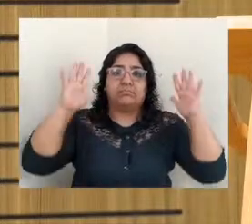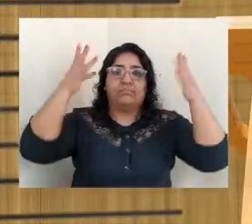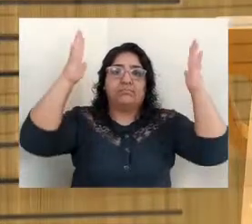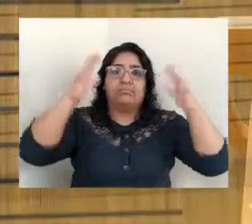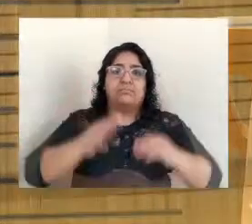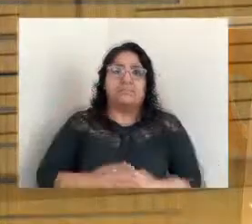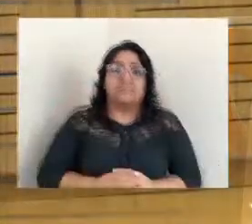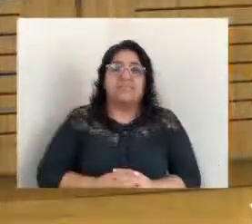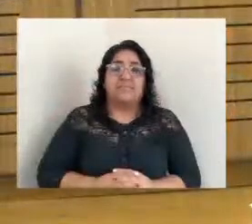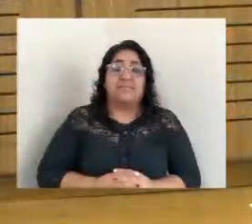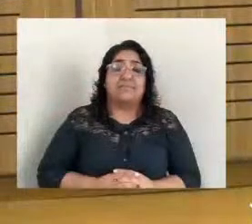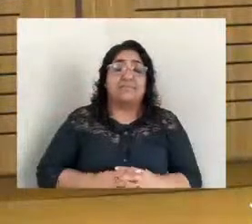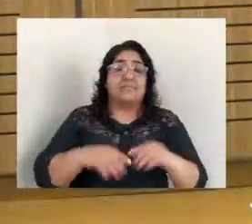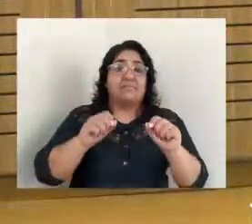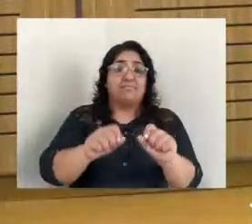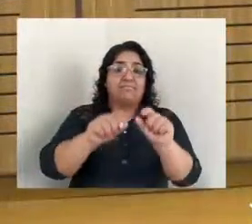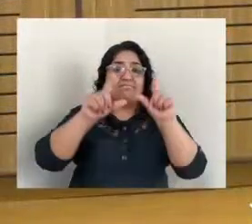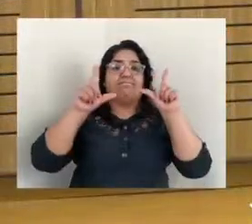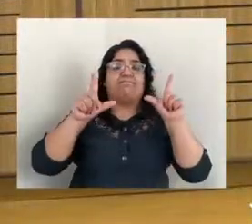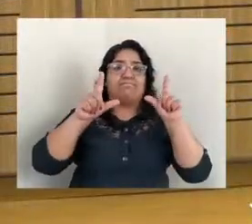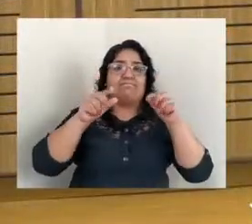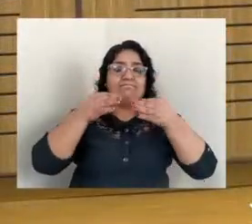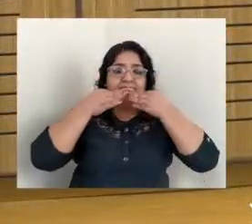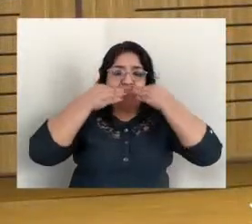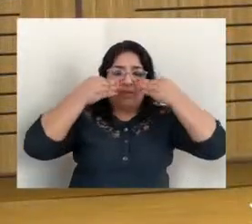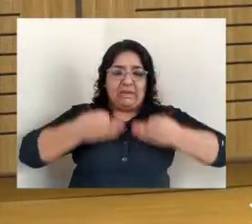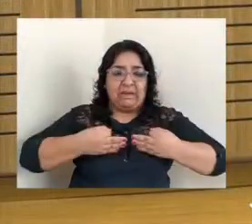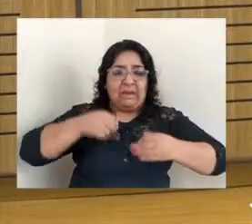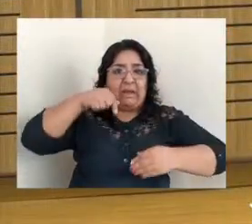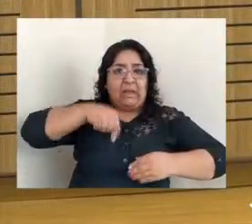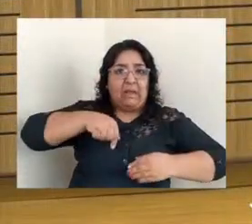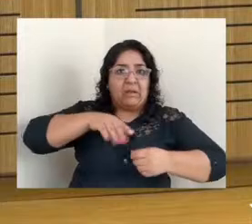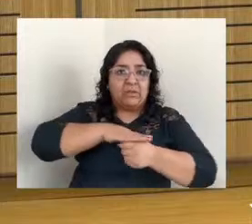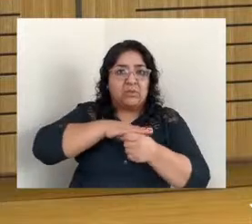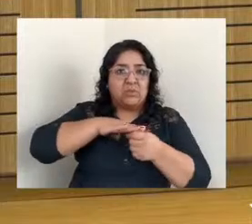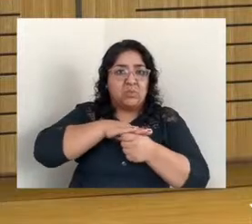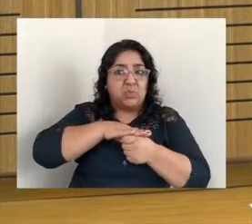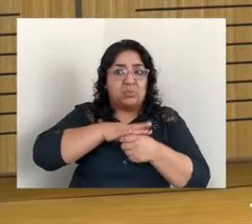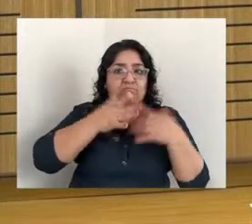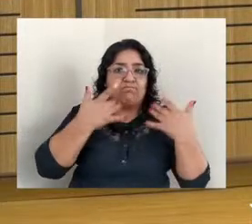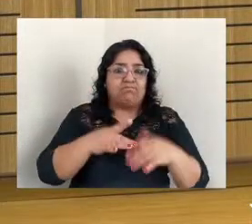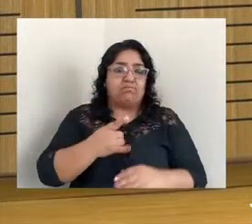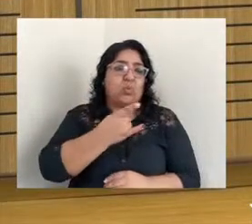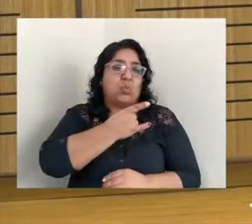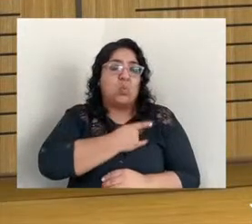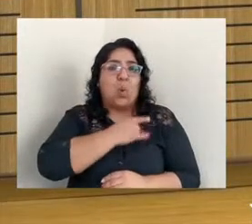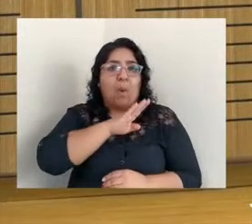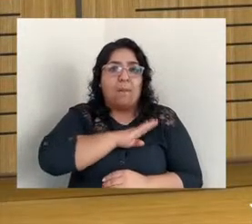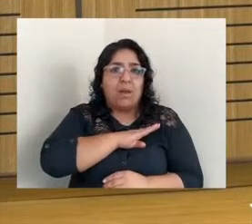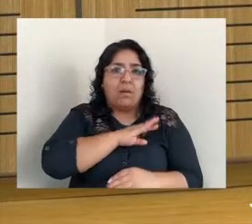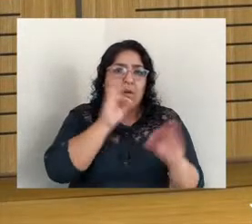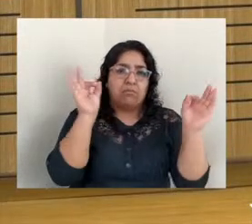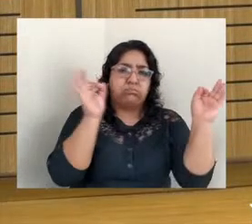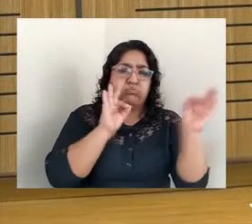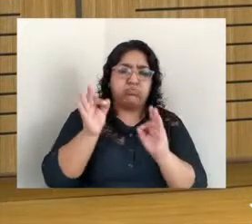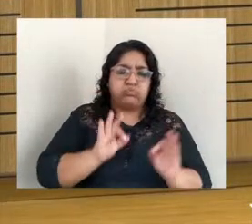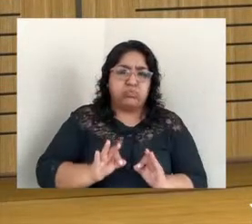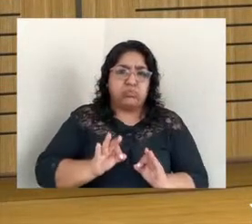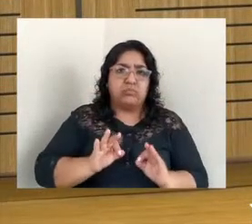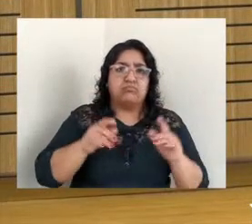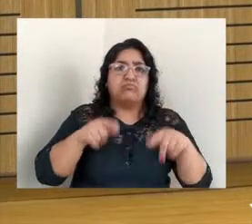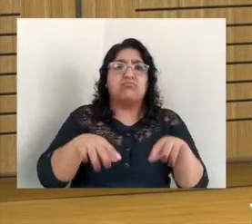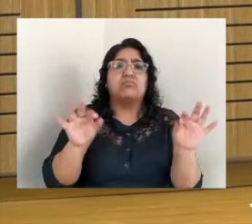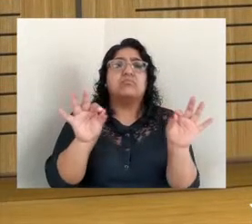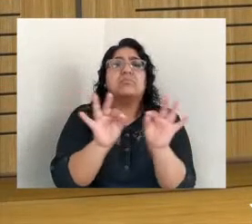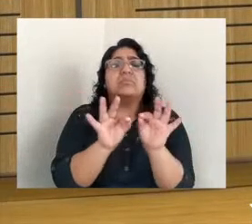ceremonia. En el marco de esta nueva realidad que nos tocó vivir, la Universidad Mariana ha organizado para